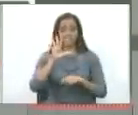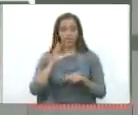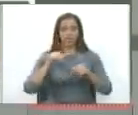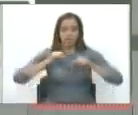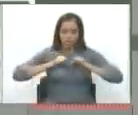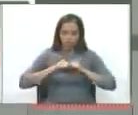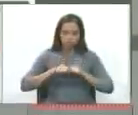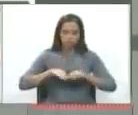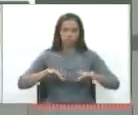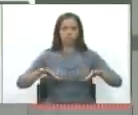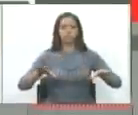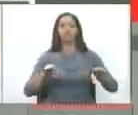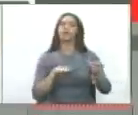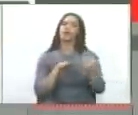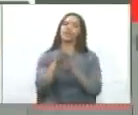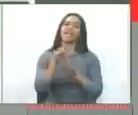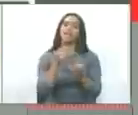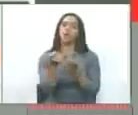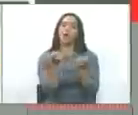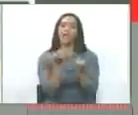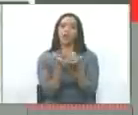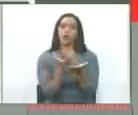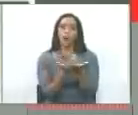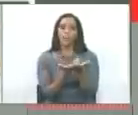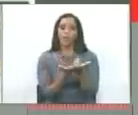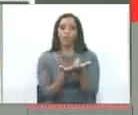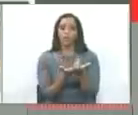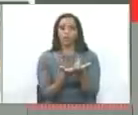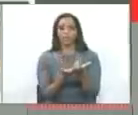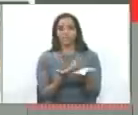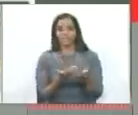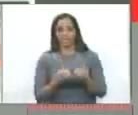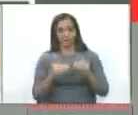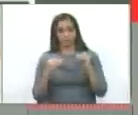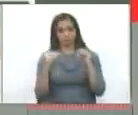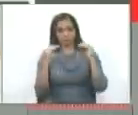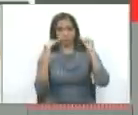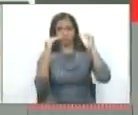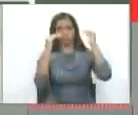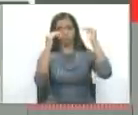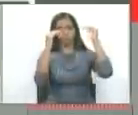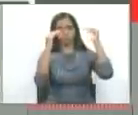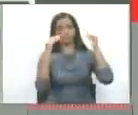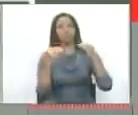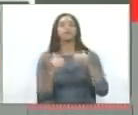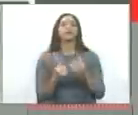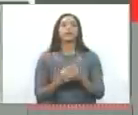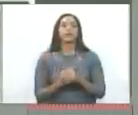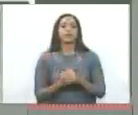en lo económico que va adaptándose, pues, sin desviarse